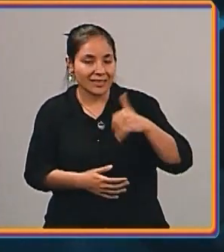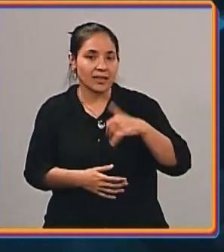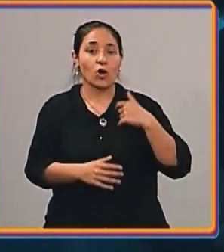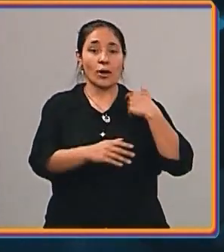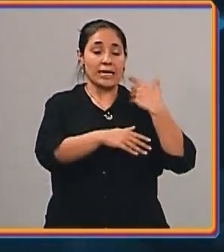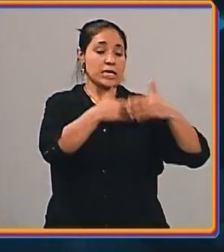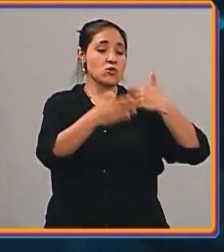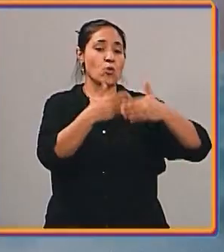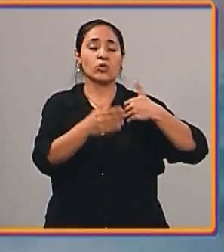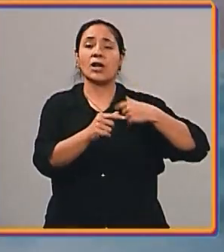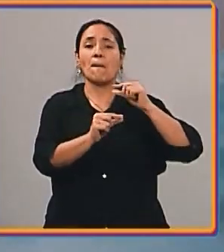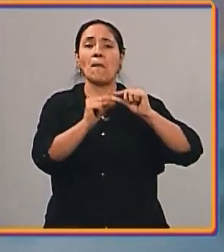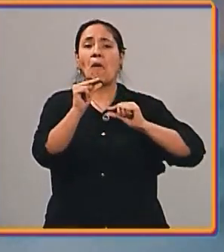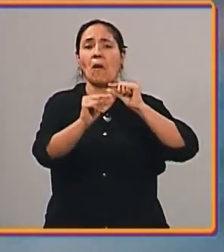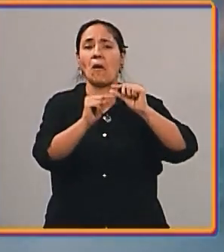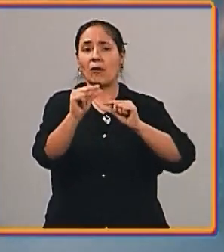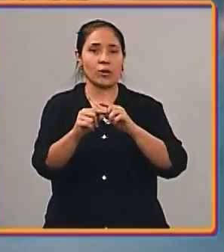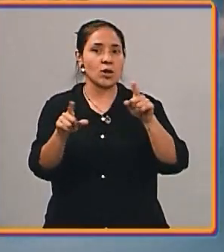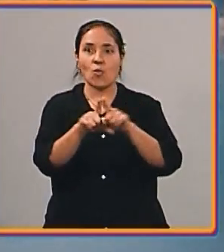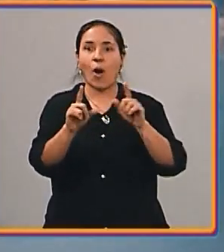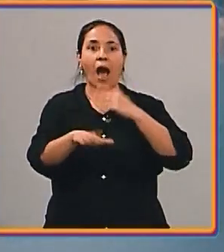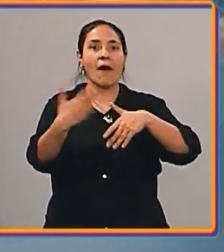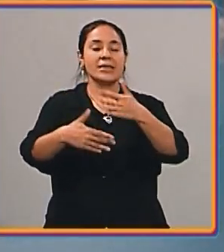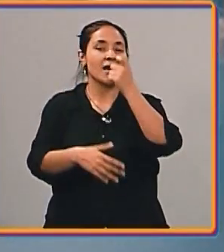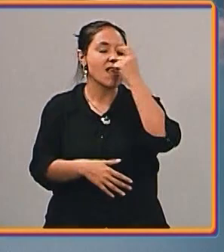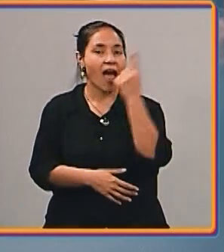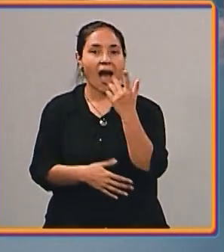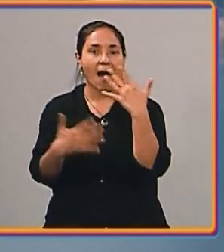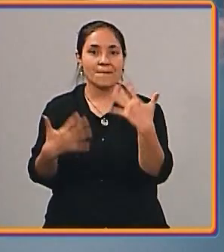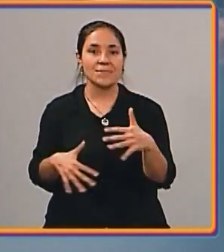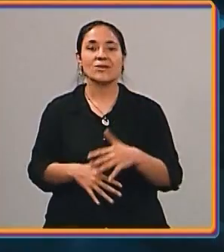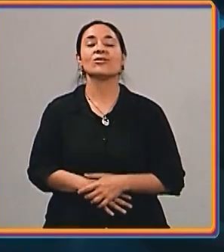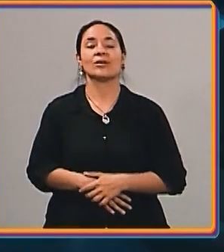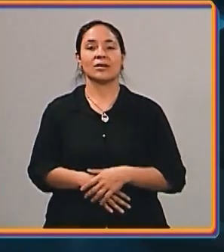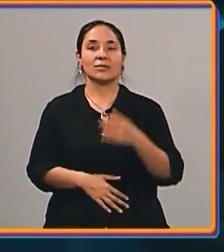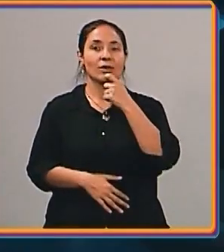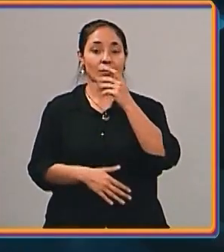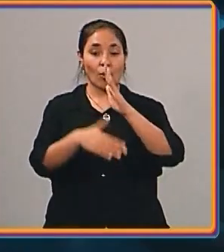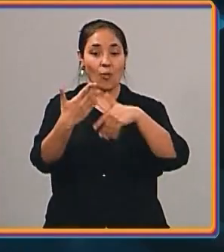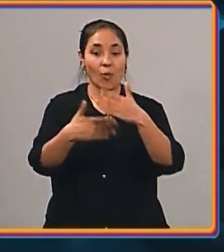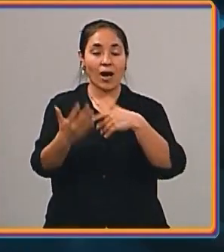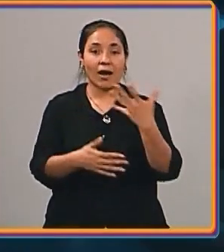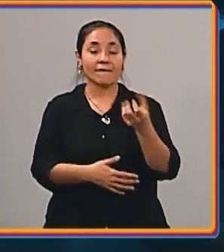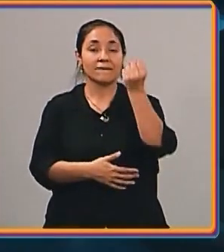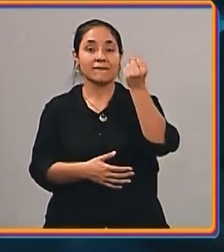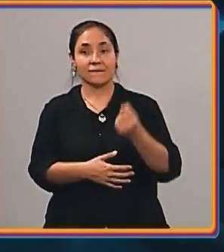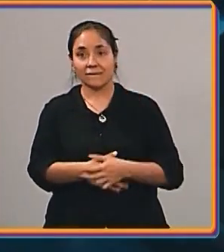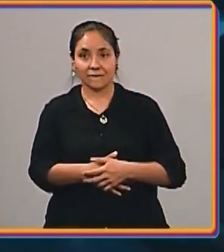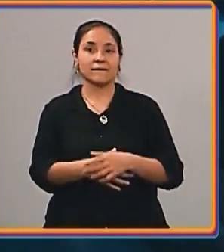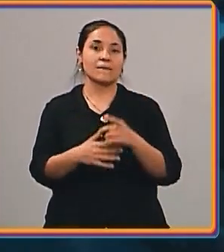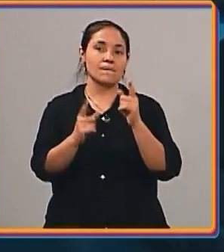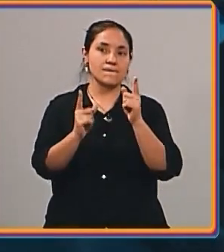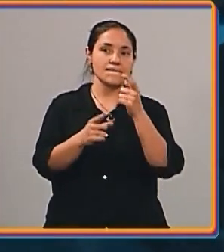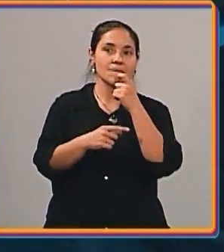argentino, la industria local lleva pocos años, pero crece a pasos agigantados, por lo que no debería sorprendernos encontrar juegos